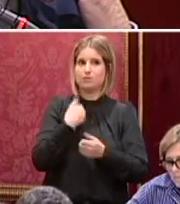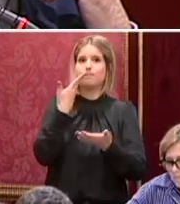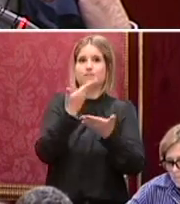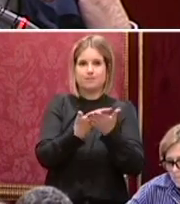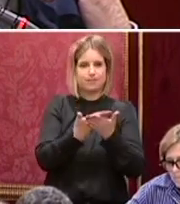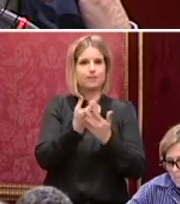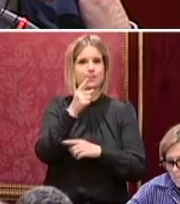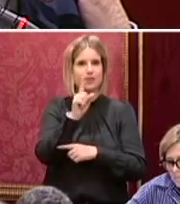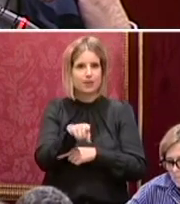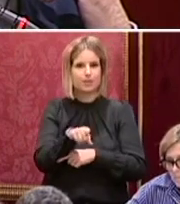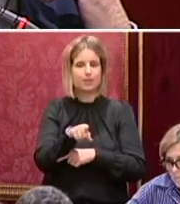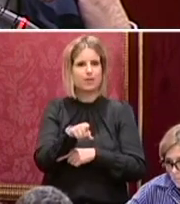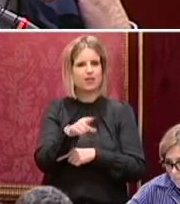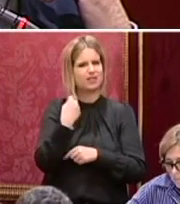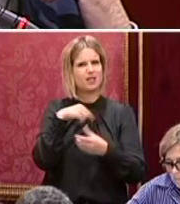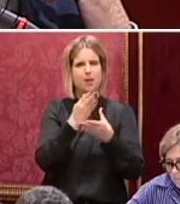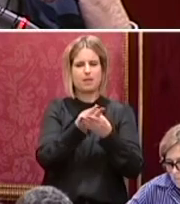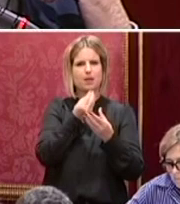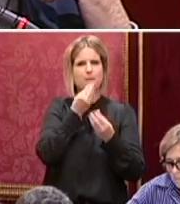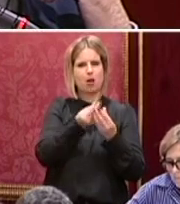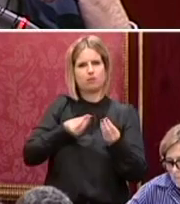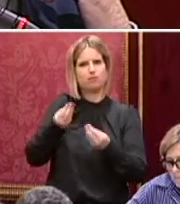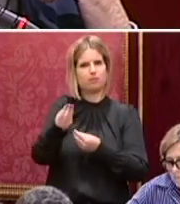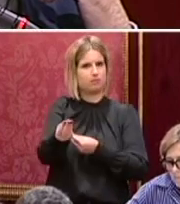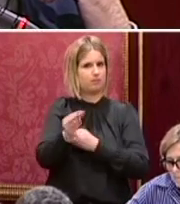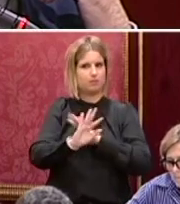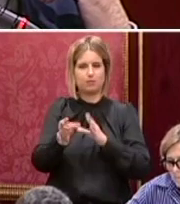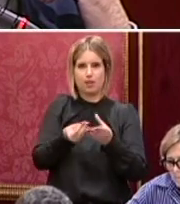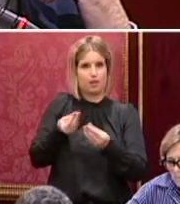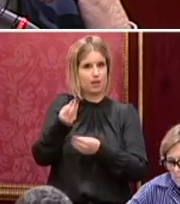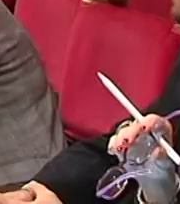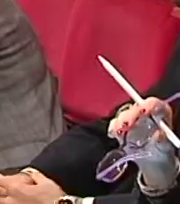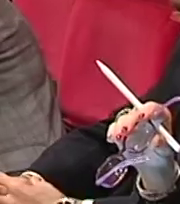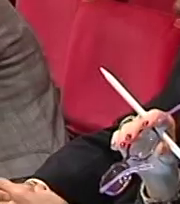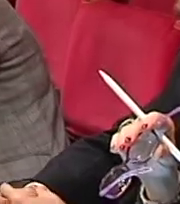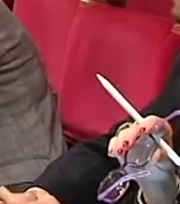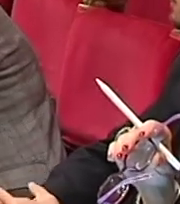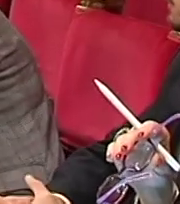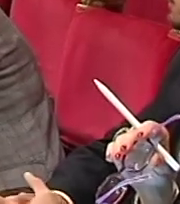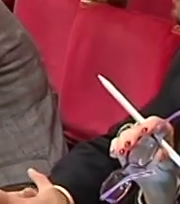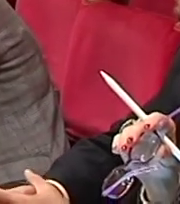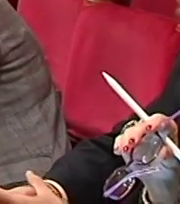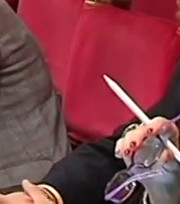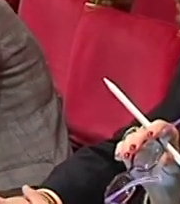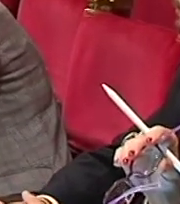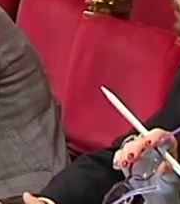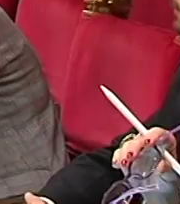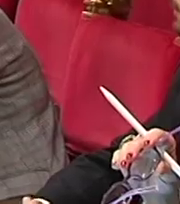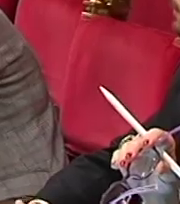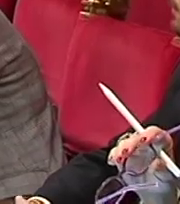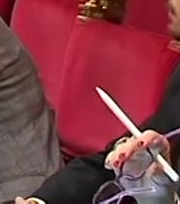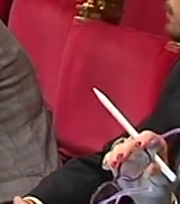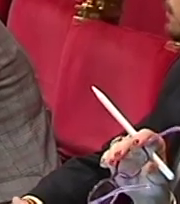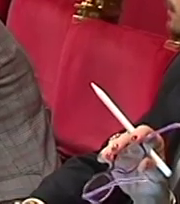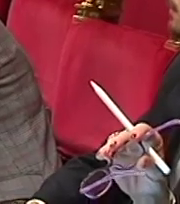propongo que deje el expediente encima de la mesa. Déjelo, vamos a estudiarlo. La edil socialista ha recomendado